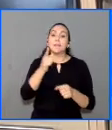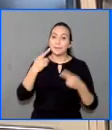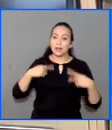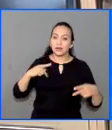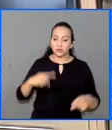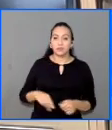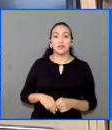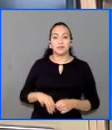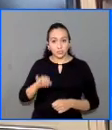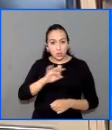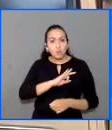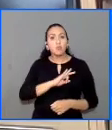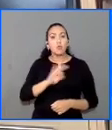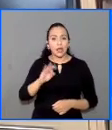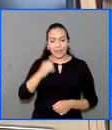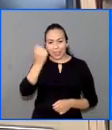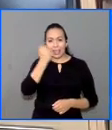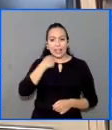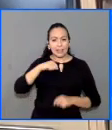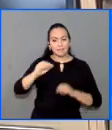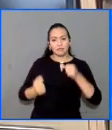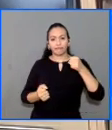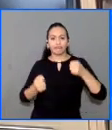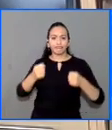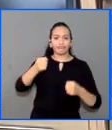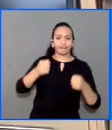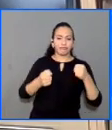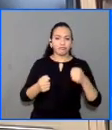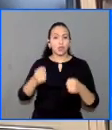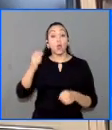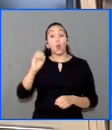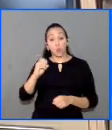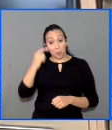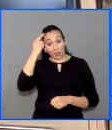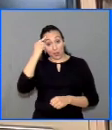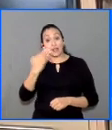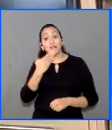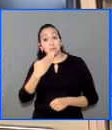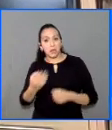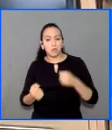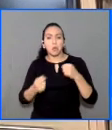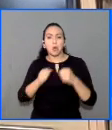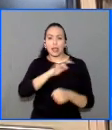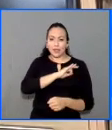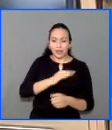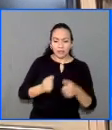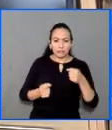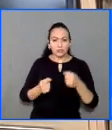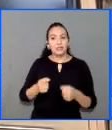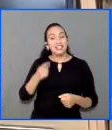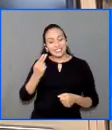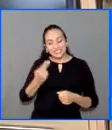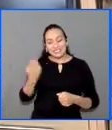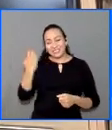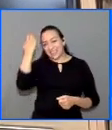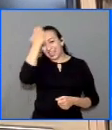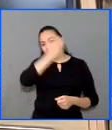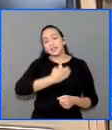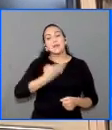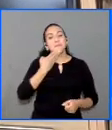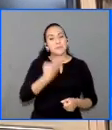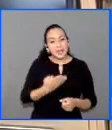capaz cognitivamente, mentalmente, físicamente, con conocimientos teóricos